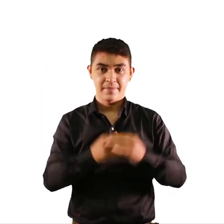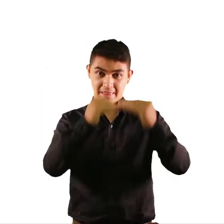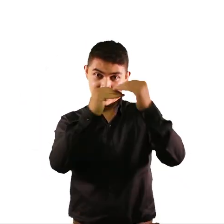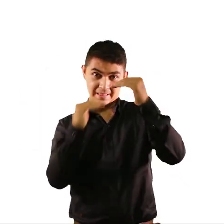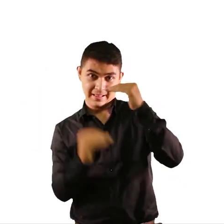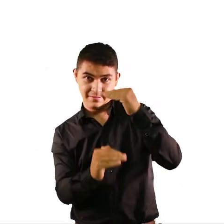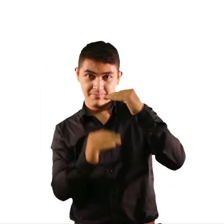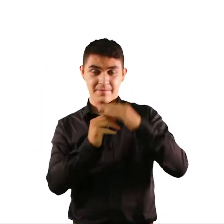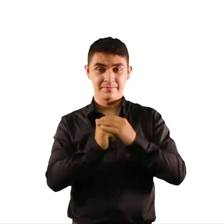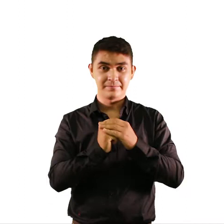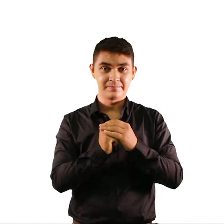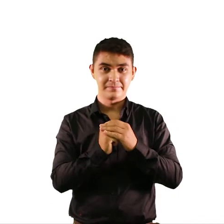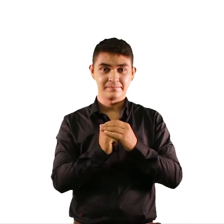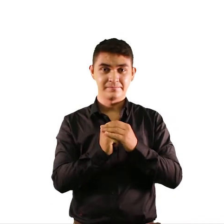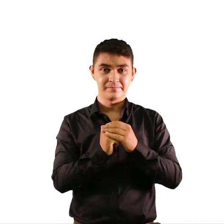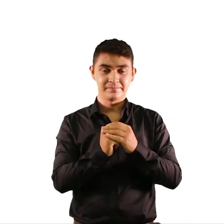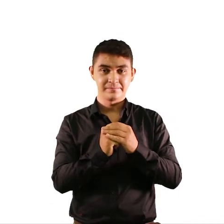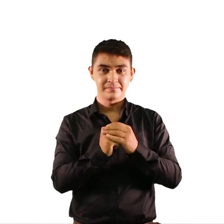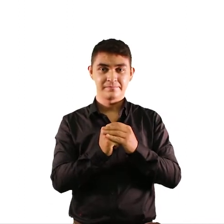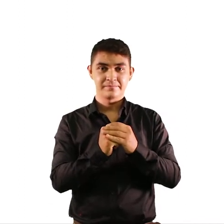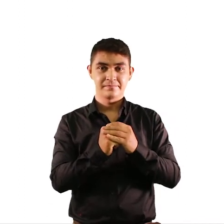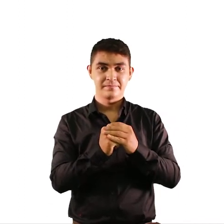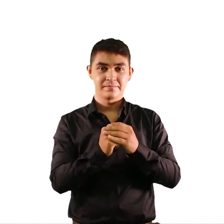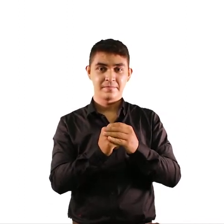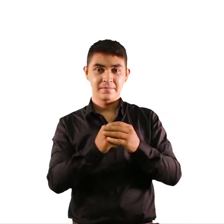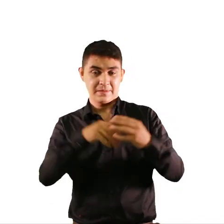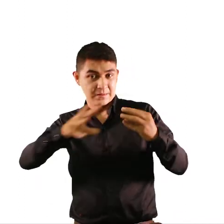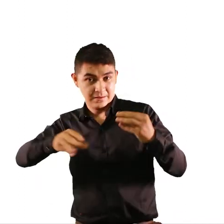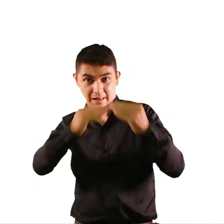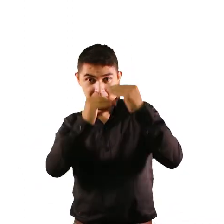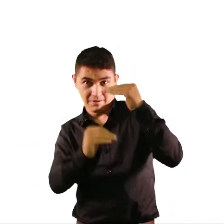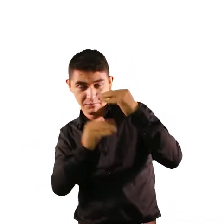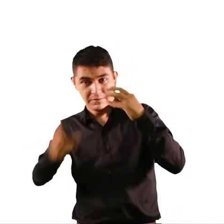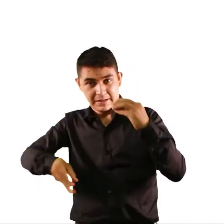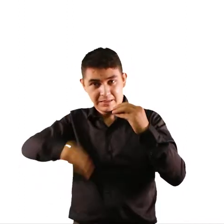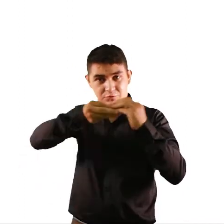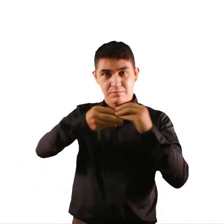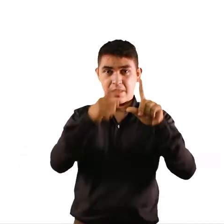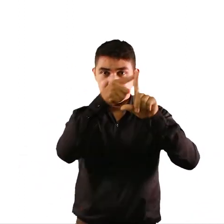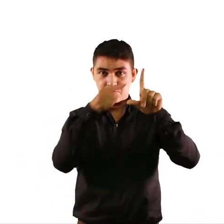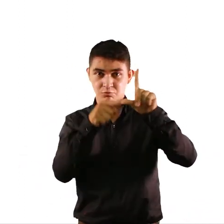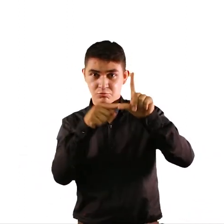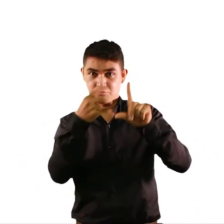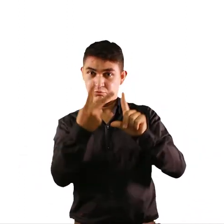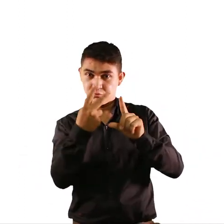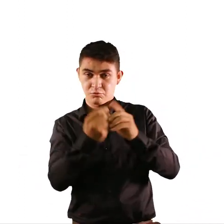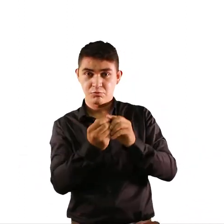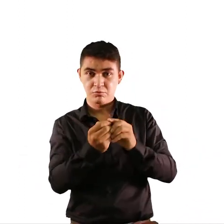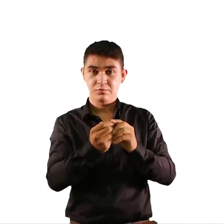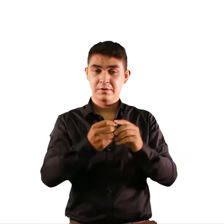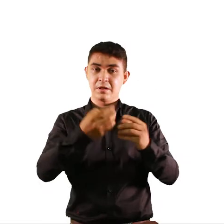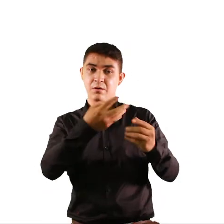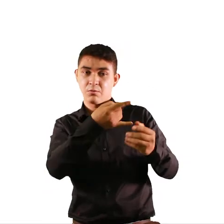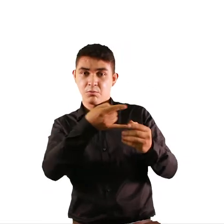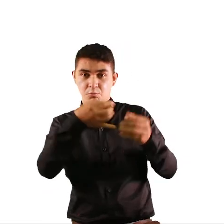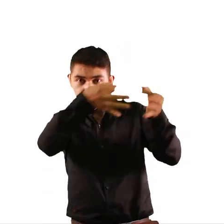Debajo, la suma de esos dos cuadrados es